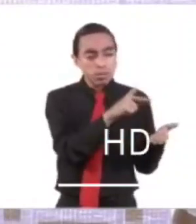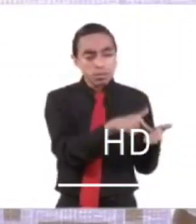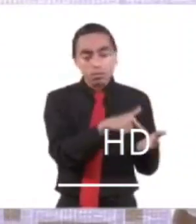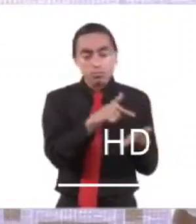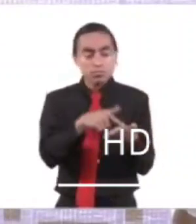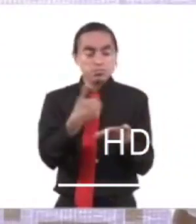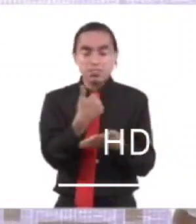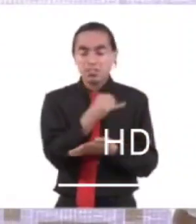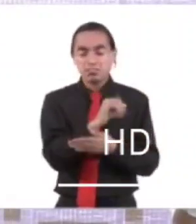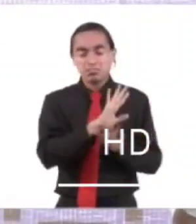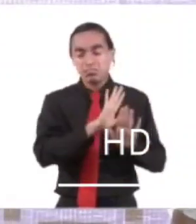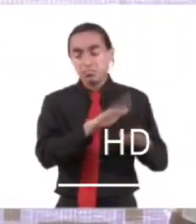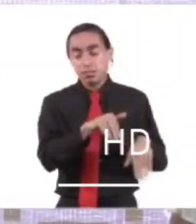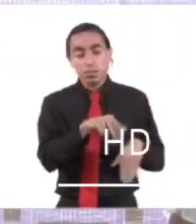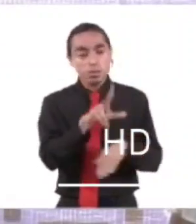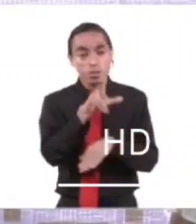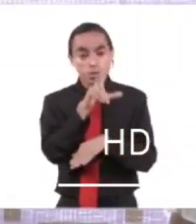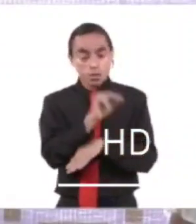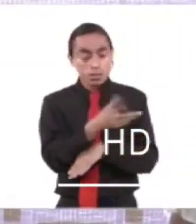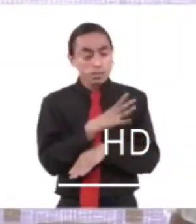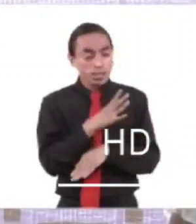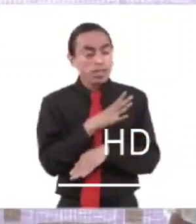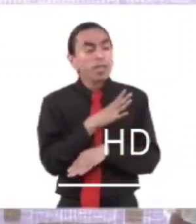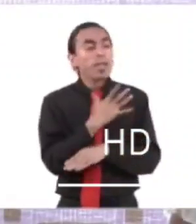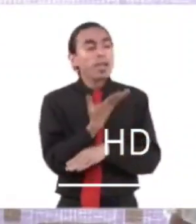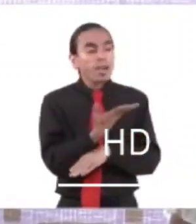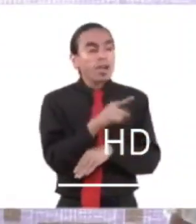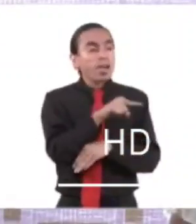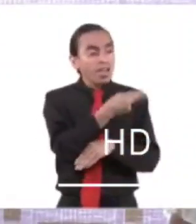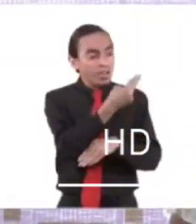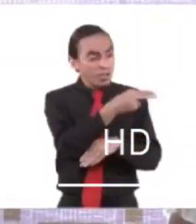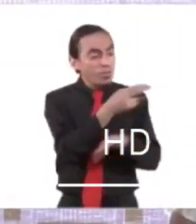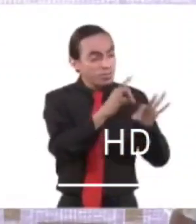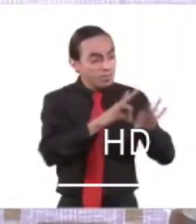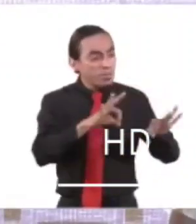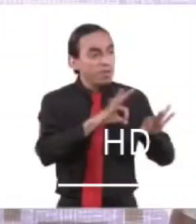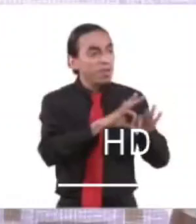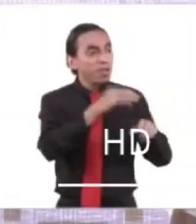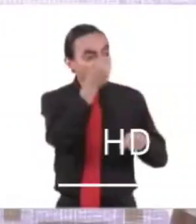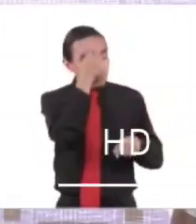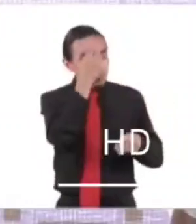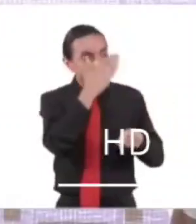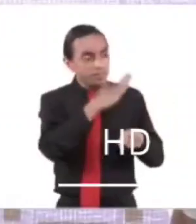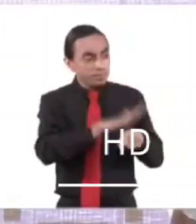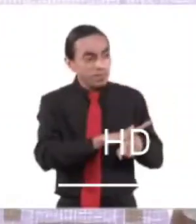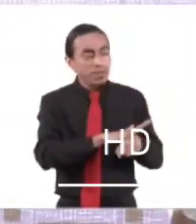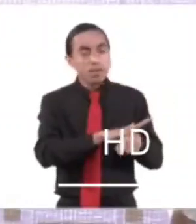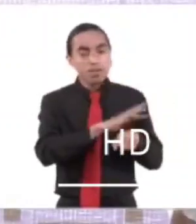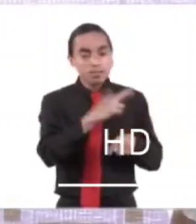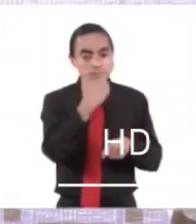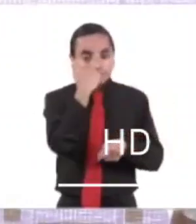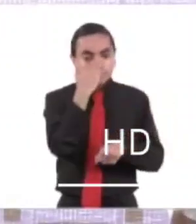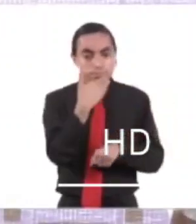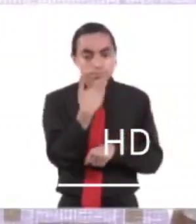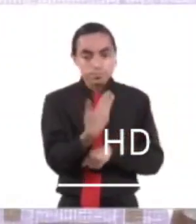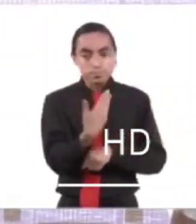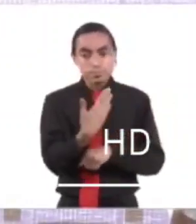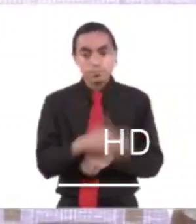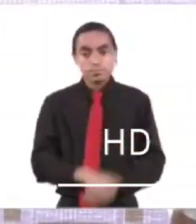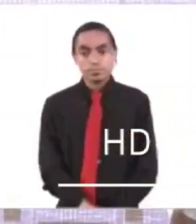que tengan un contenido ideológico también, que le da sentido a la Cuarta